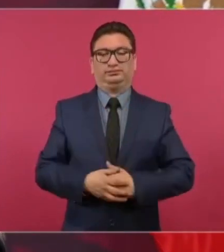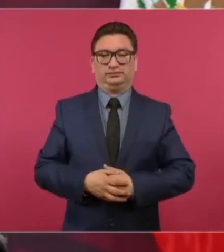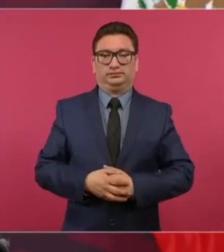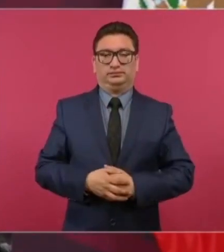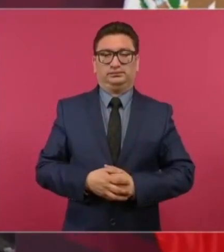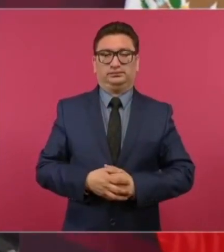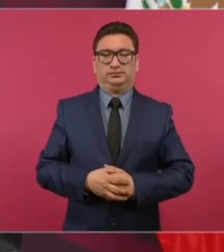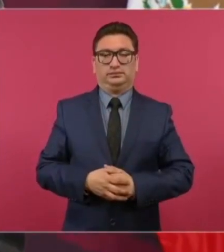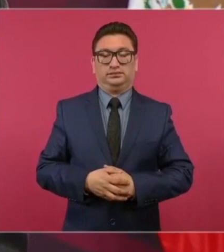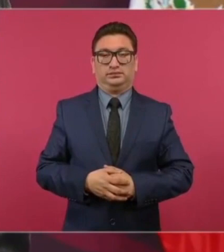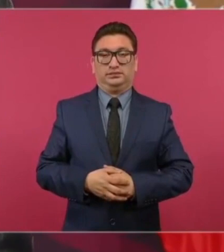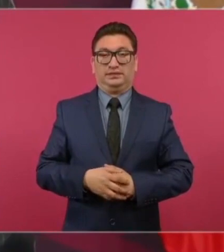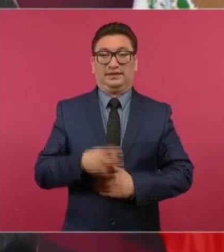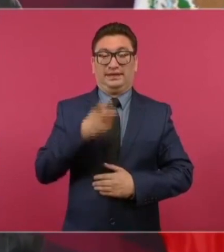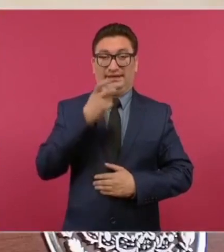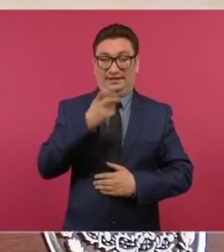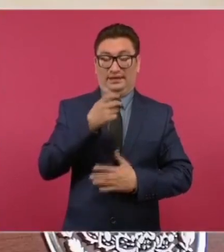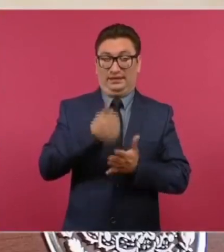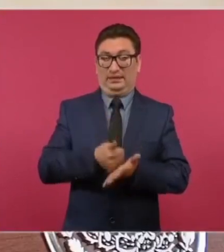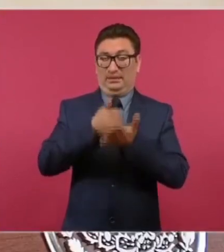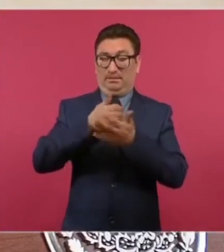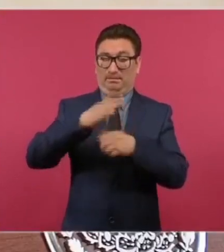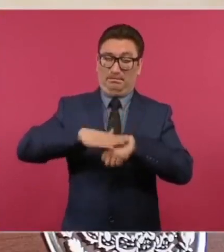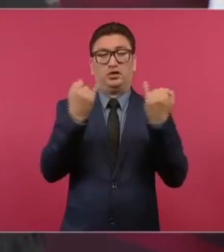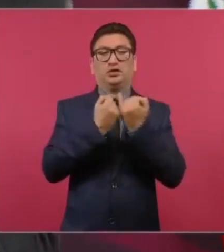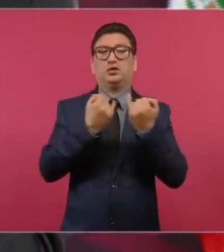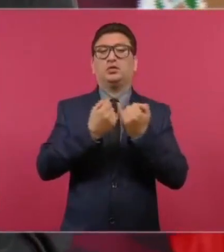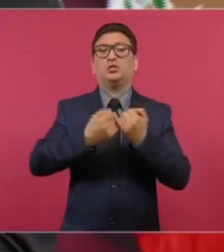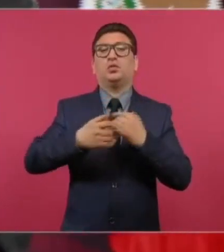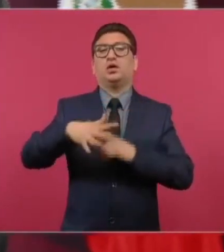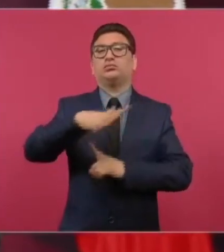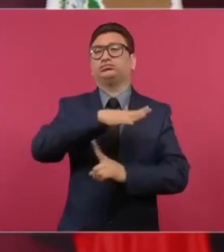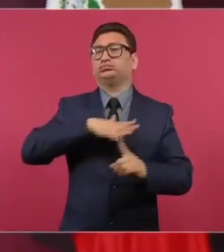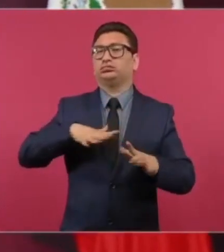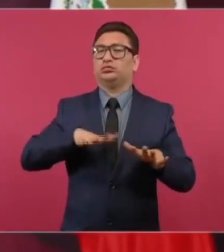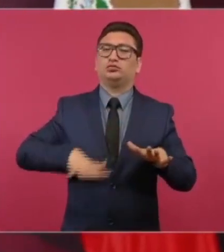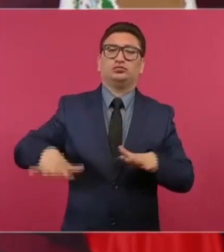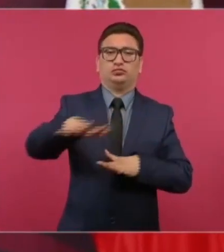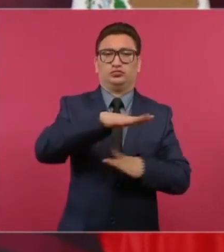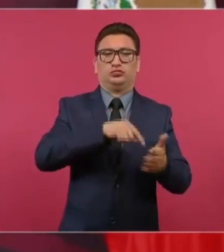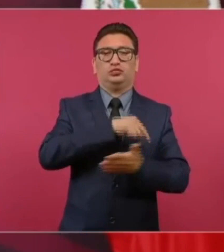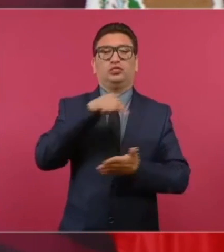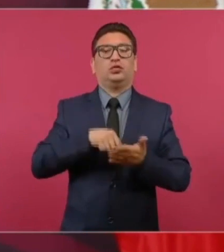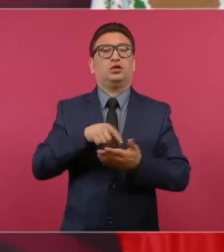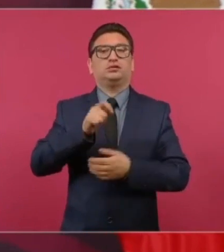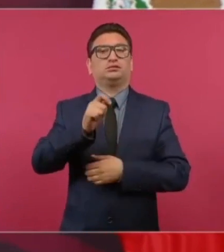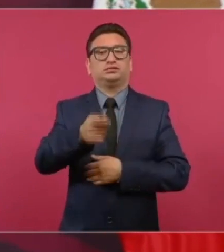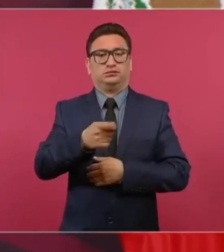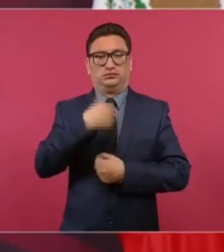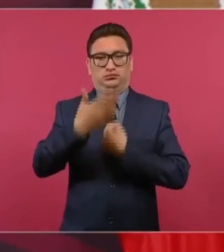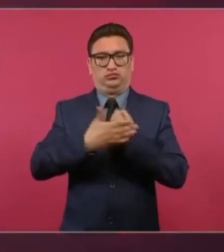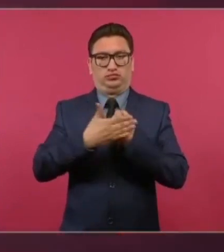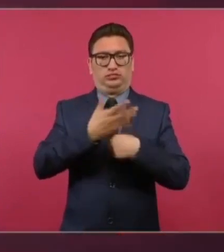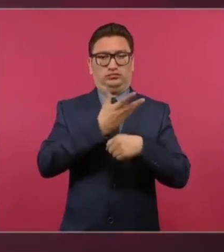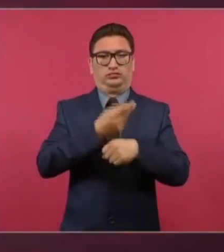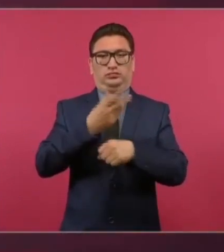Y ayúdeme. Lo que va a ayudar todavía más, no solo ahorita, esa zona, el mexicano va a más ser la de todos, ampliación